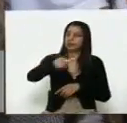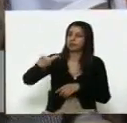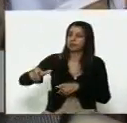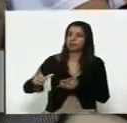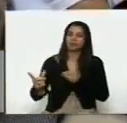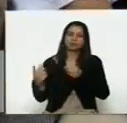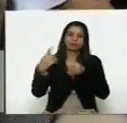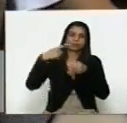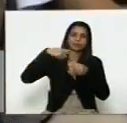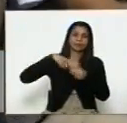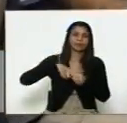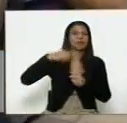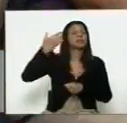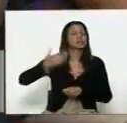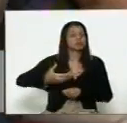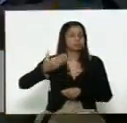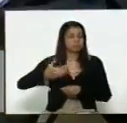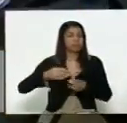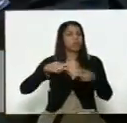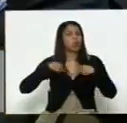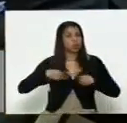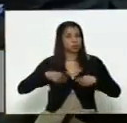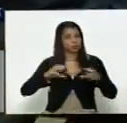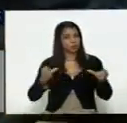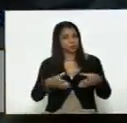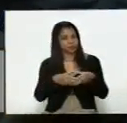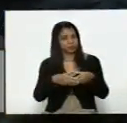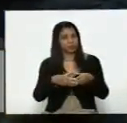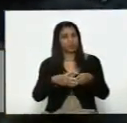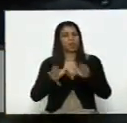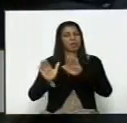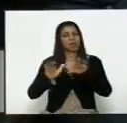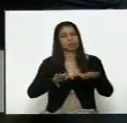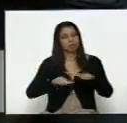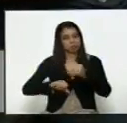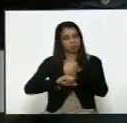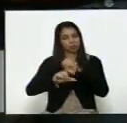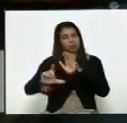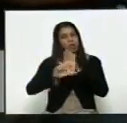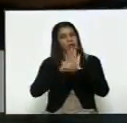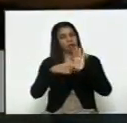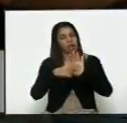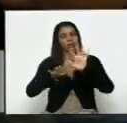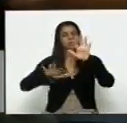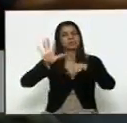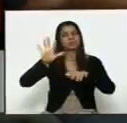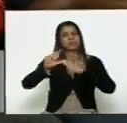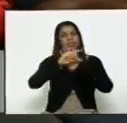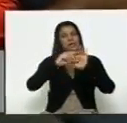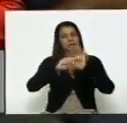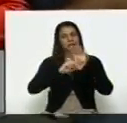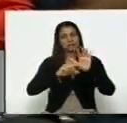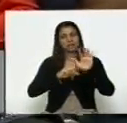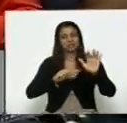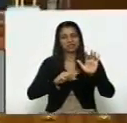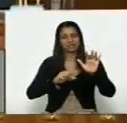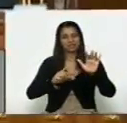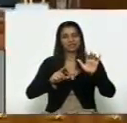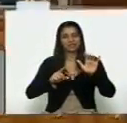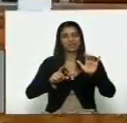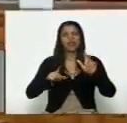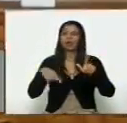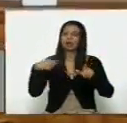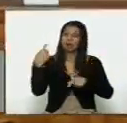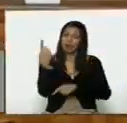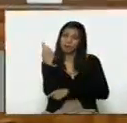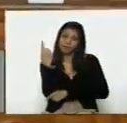de este valioso equipo humano, han acompañado la aprobación de estos primeros 15 artículos. Los siguientes